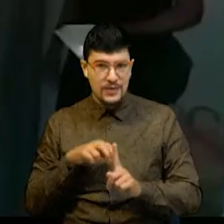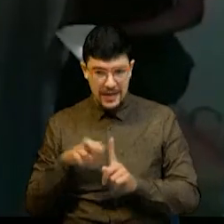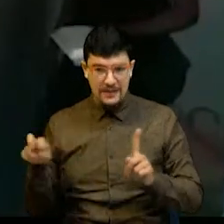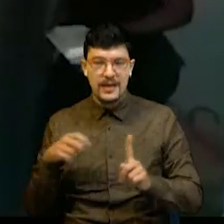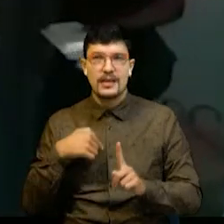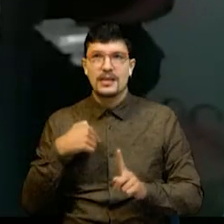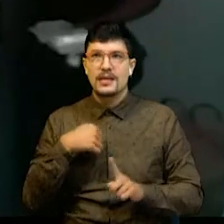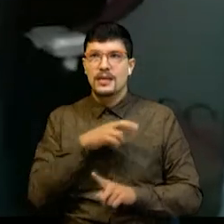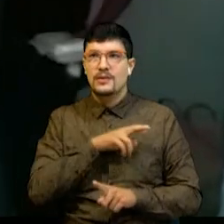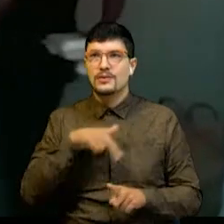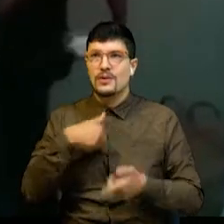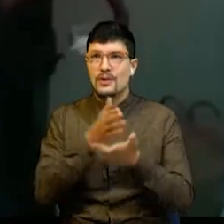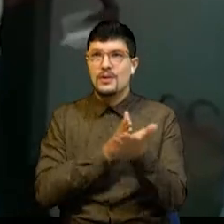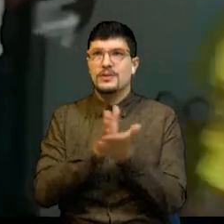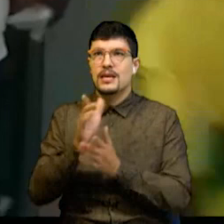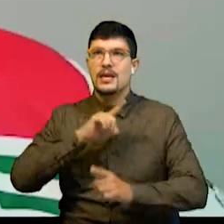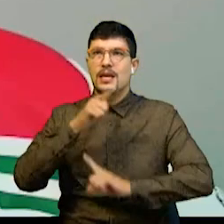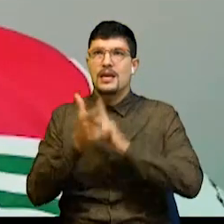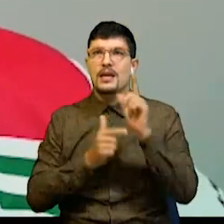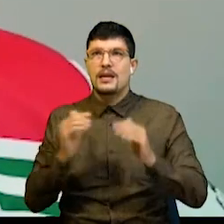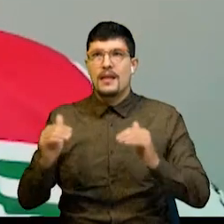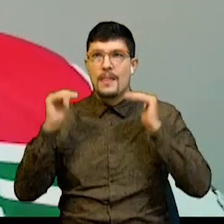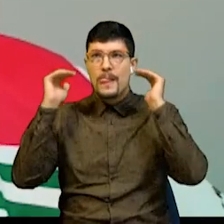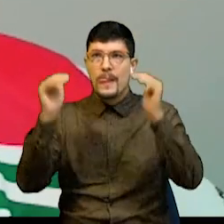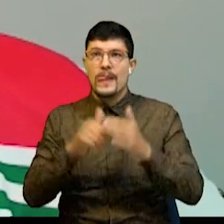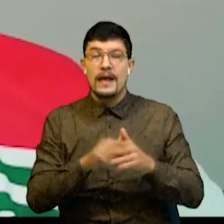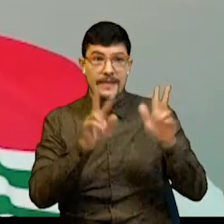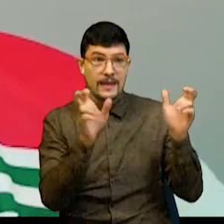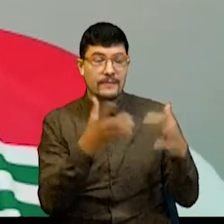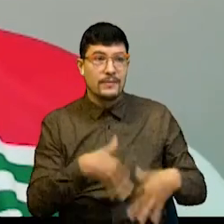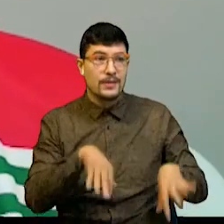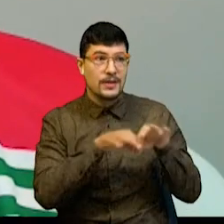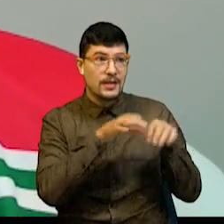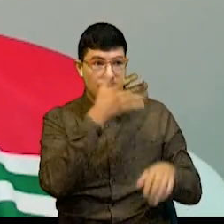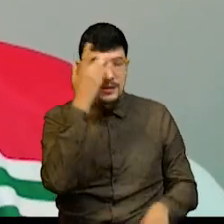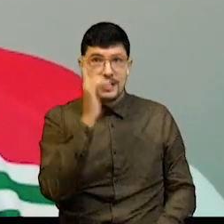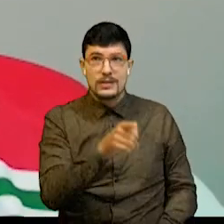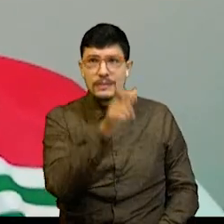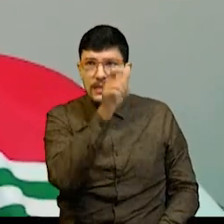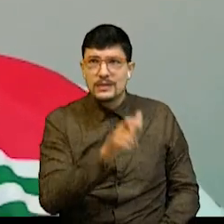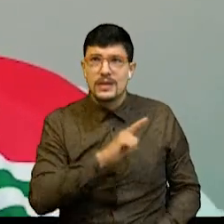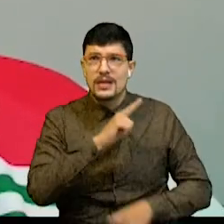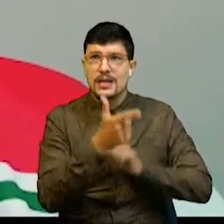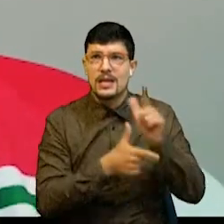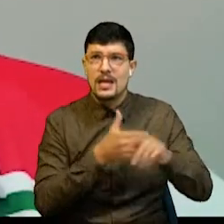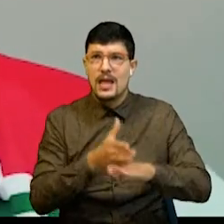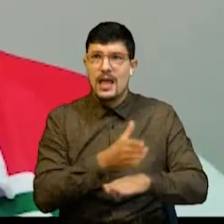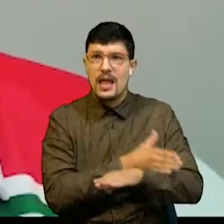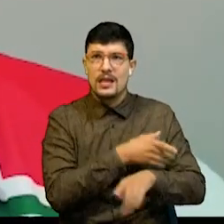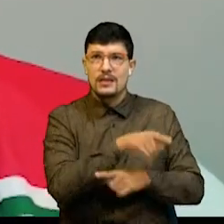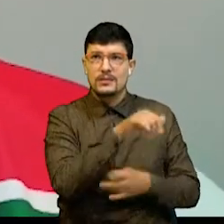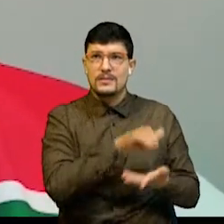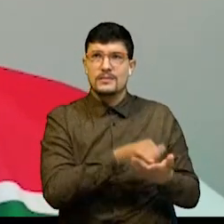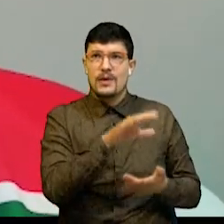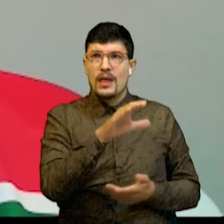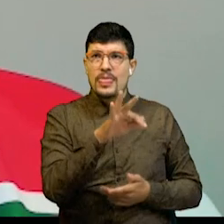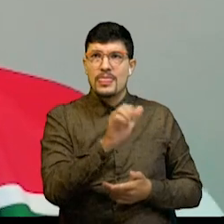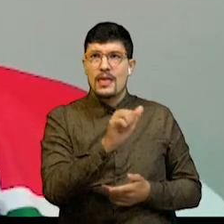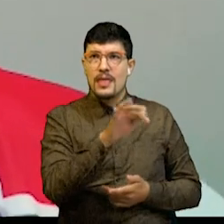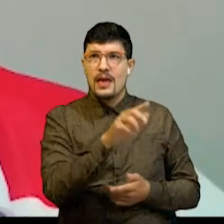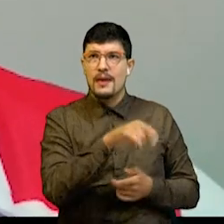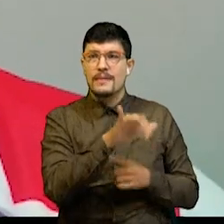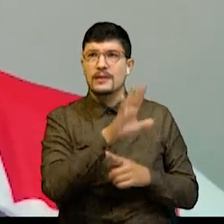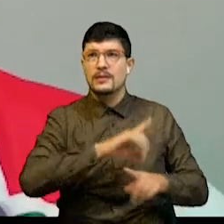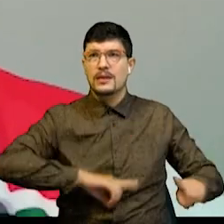ahí estamos siempre dando la talla. Muy importante, ya que tuvo una pelea antes de subirse al tatami, una pelea administrativa